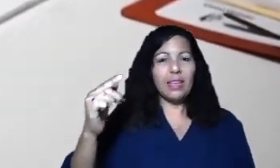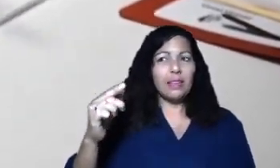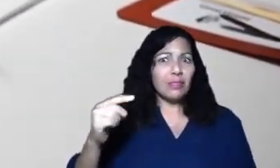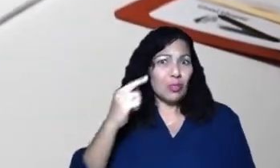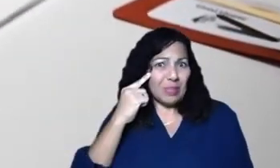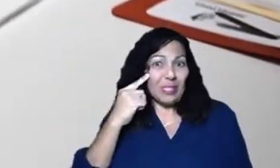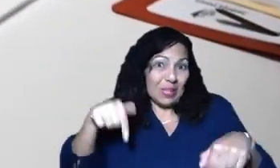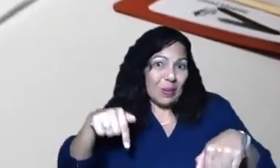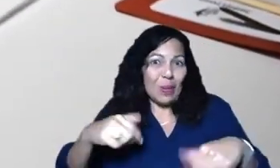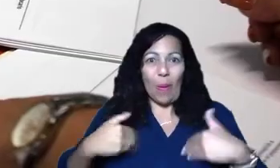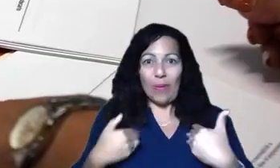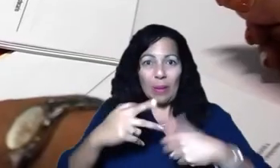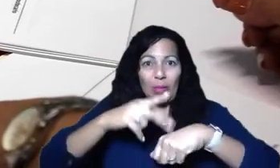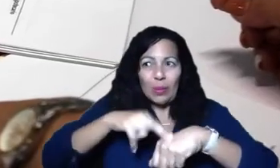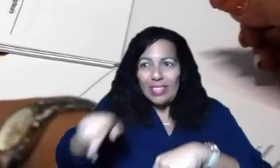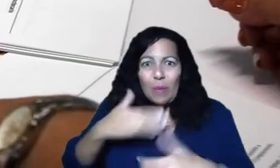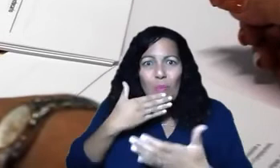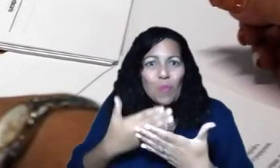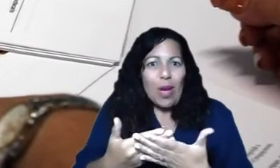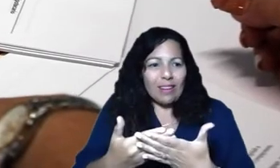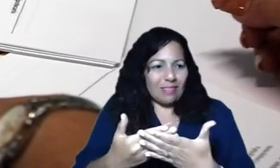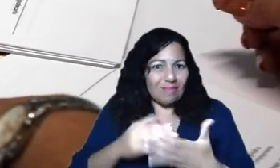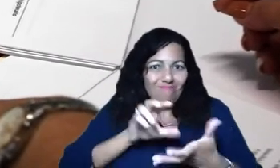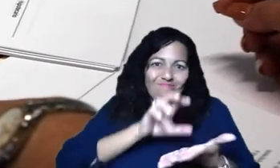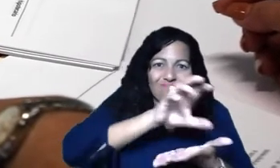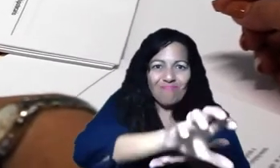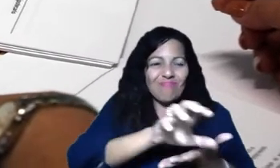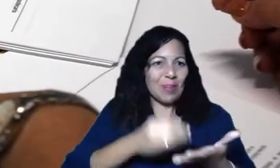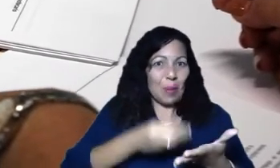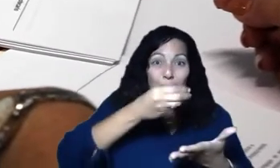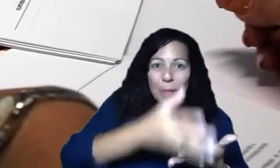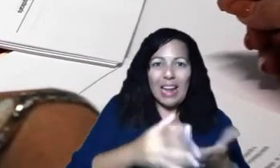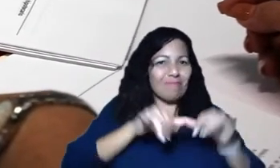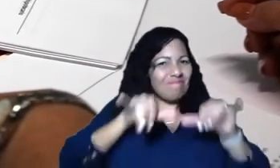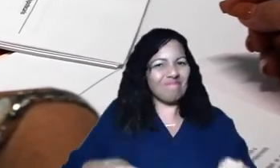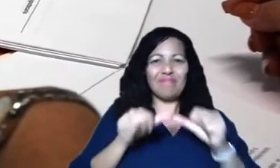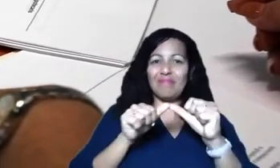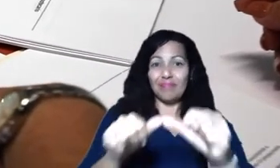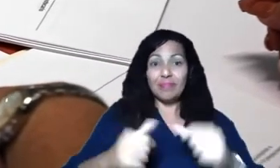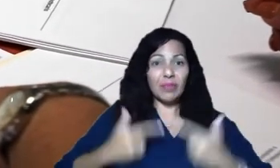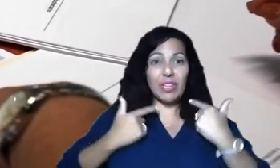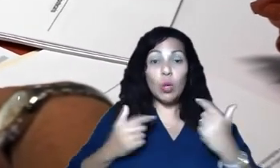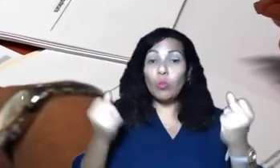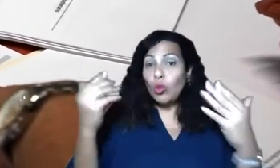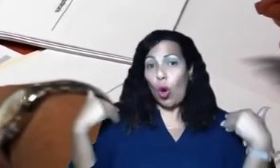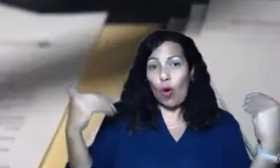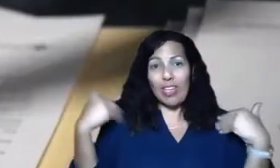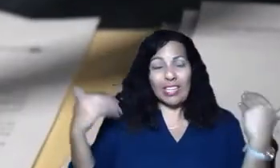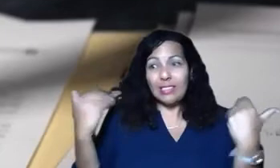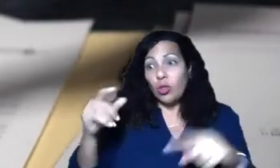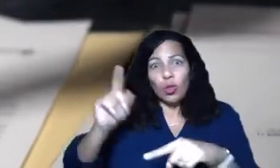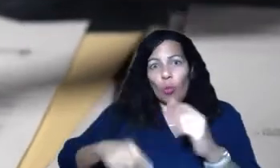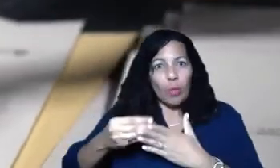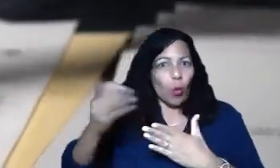entiendo que nosotros los jóvenes en Puerto Rico, esta es la mejor manera de poder hacer inversiones aquí, quedarnos aquí viviendo, porque muchas veces los